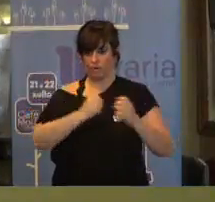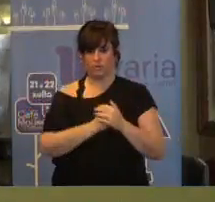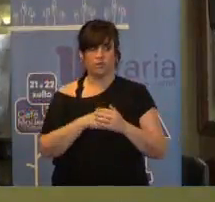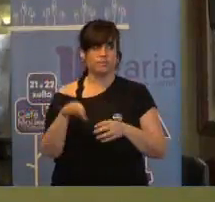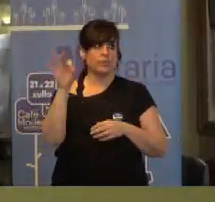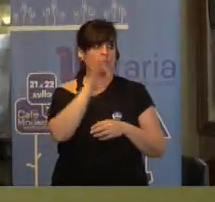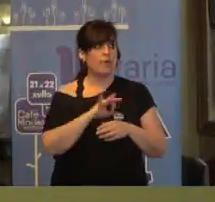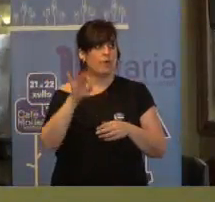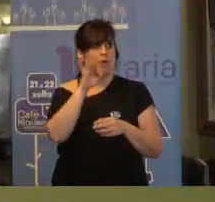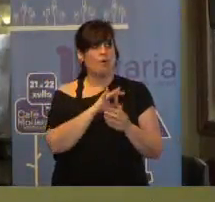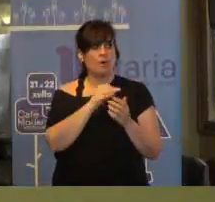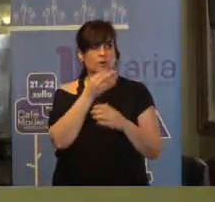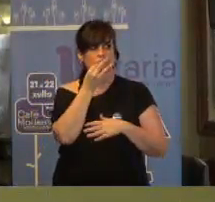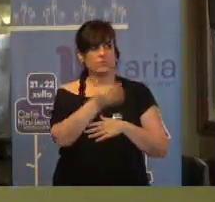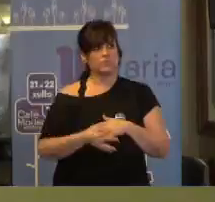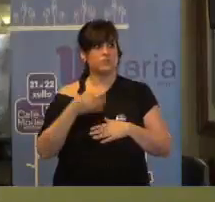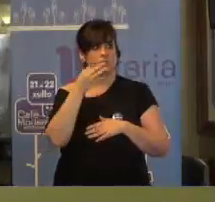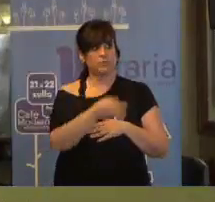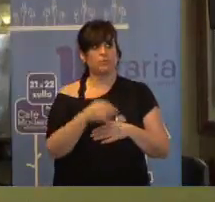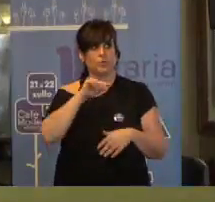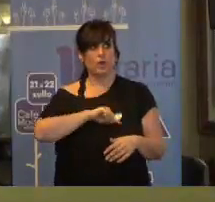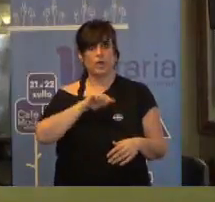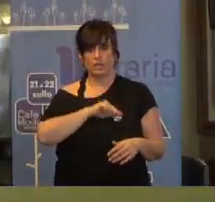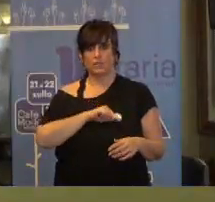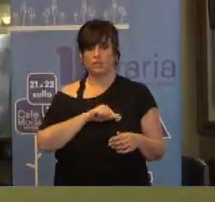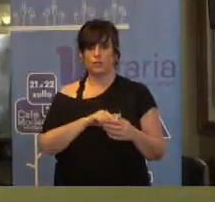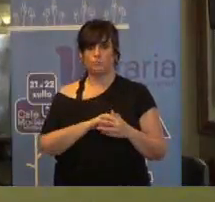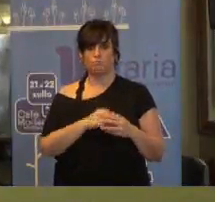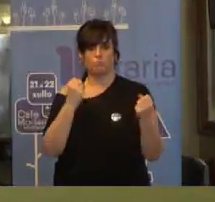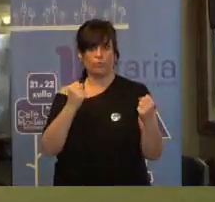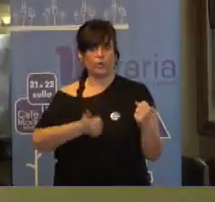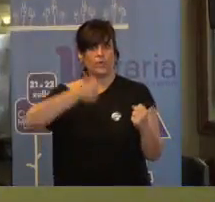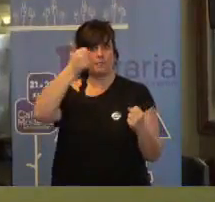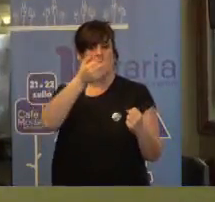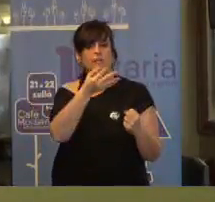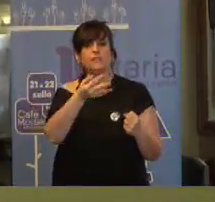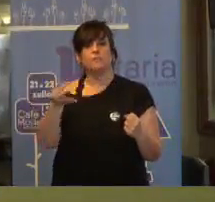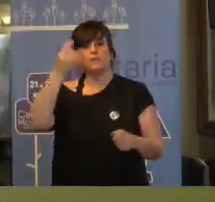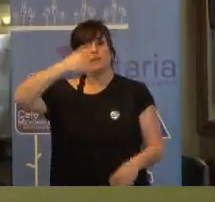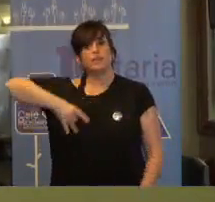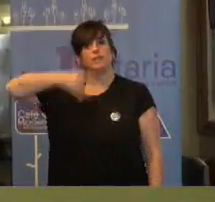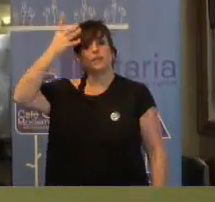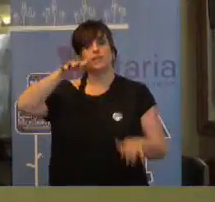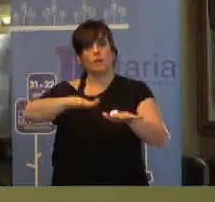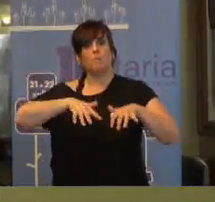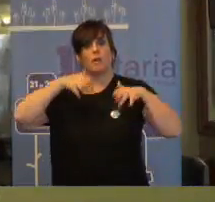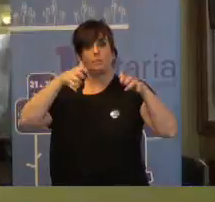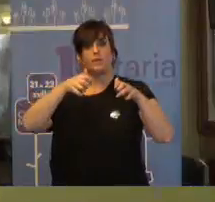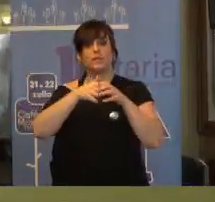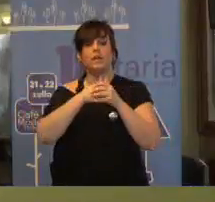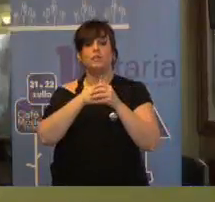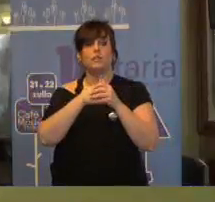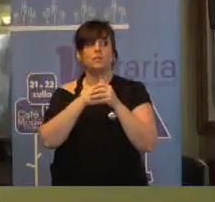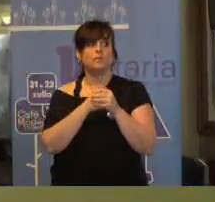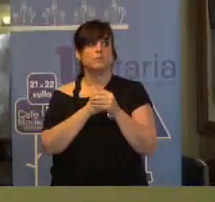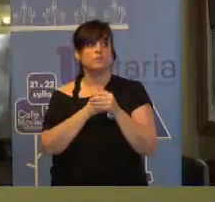identitario, ético de radicalidade democrática, fortalecer iniciativas parlamentarias, estreitar a cooperación con Marea,